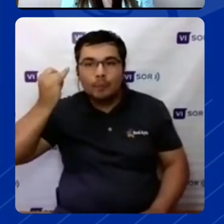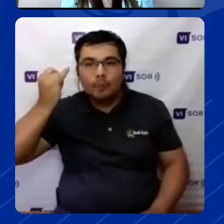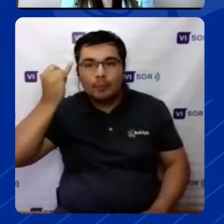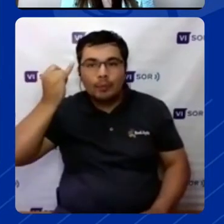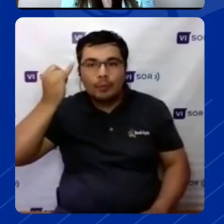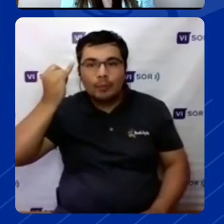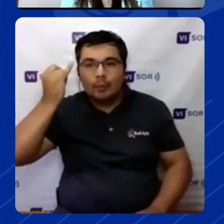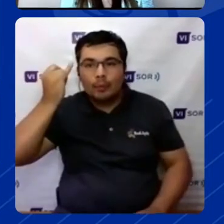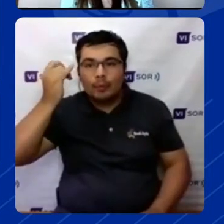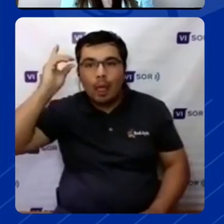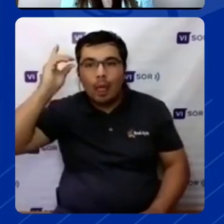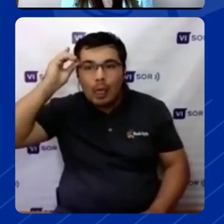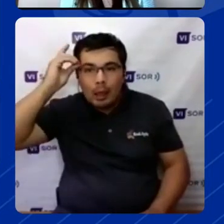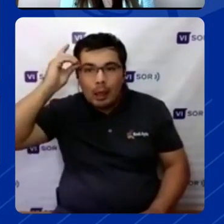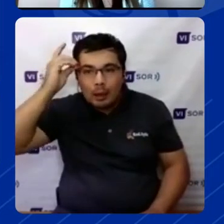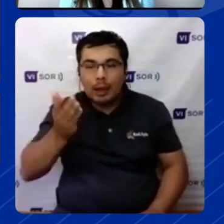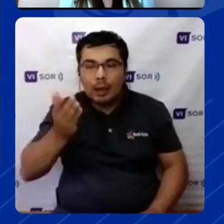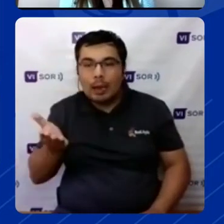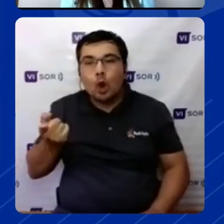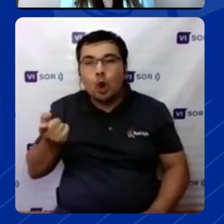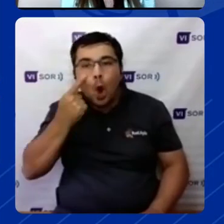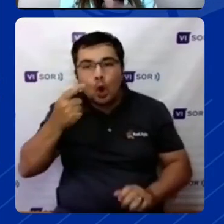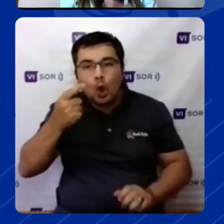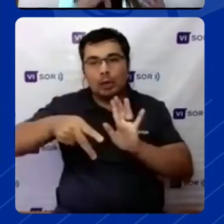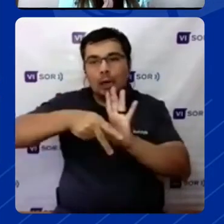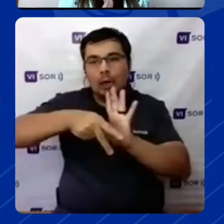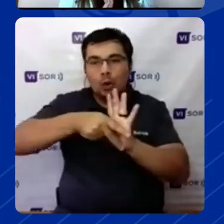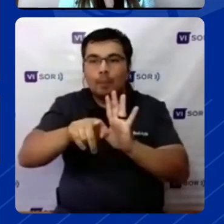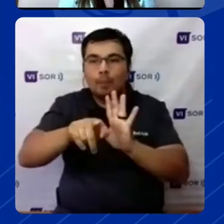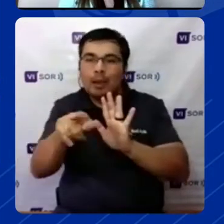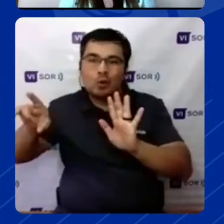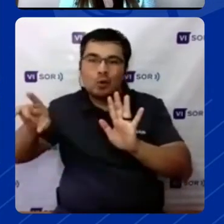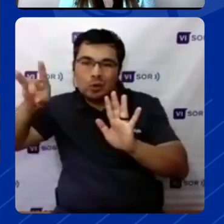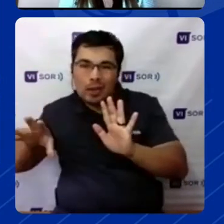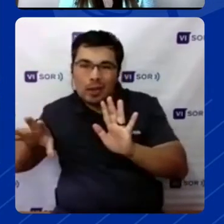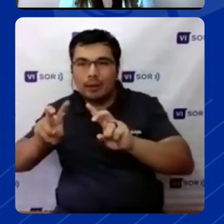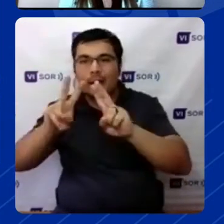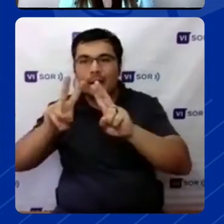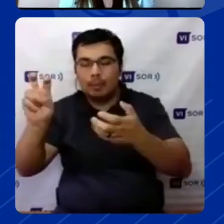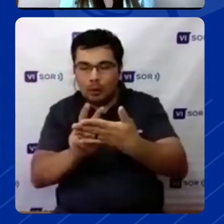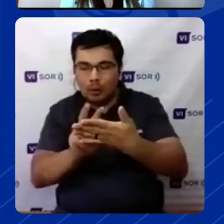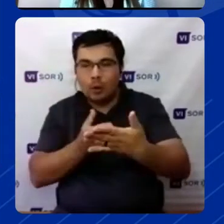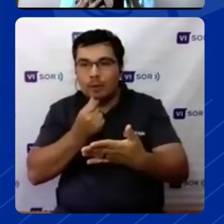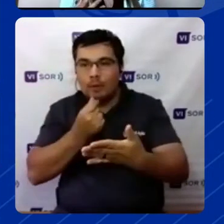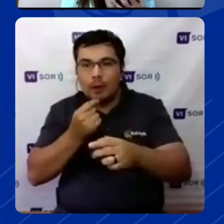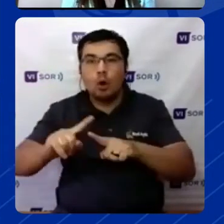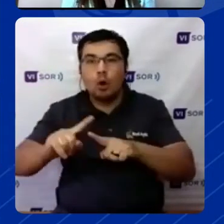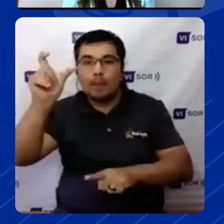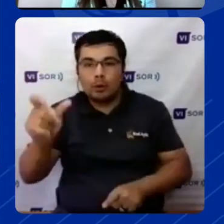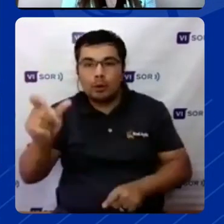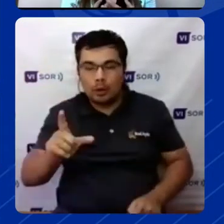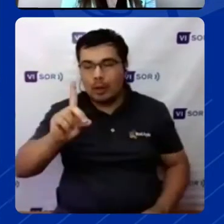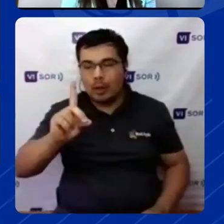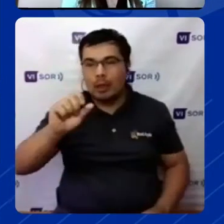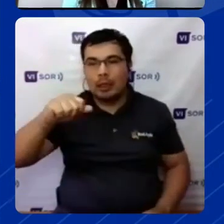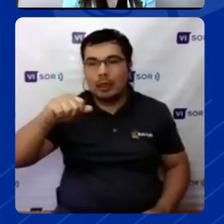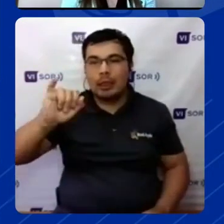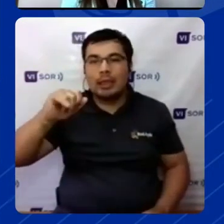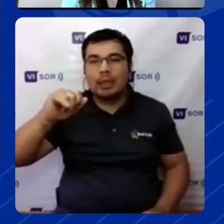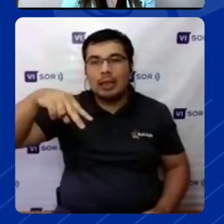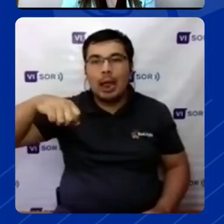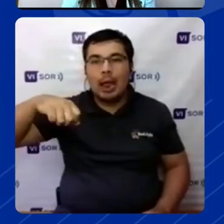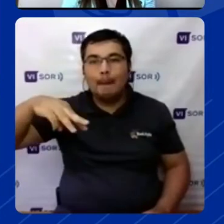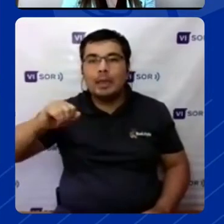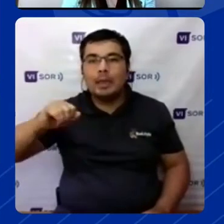fácil, conocen las normas. Y por otra parte está el dinamizador, quien trabaja como un facilitador